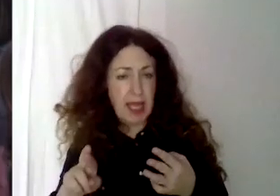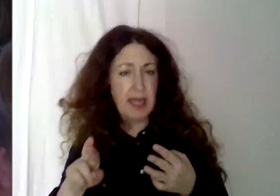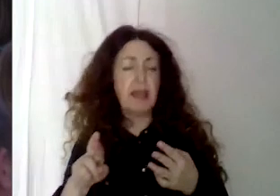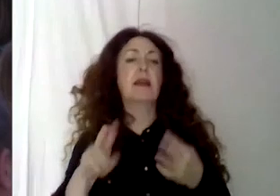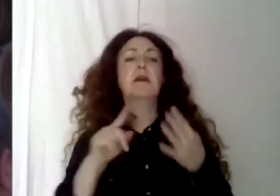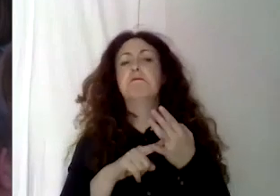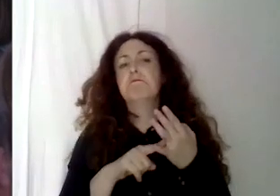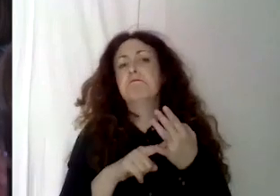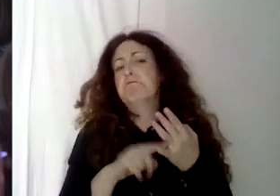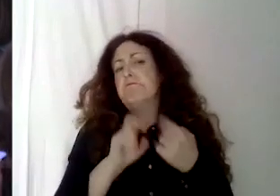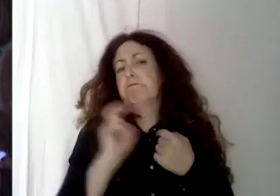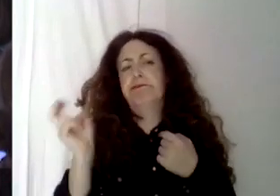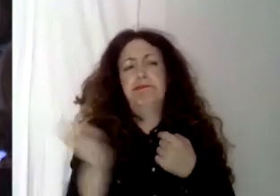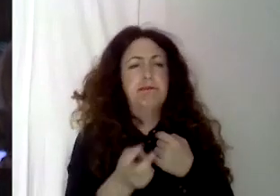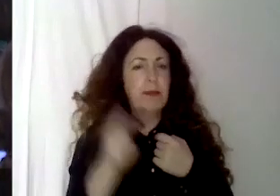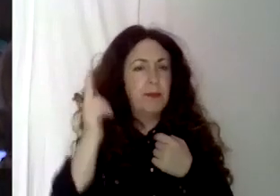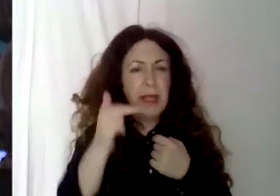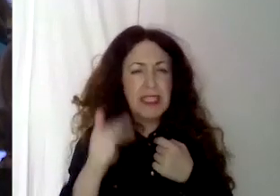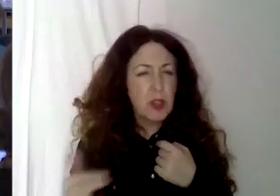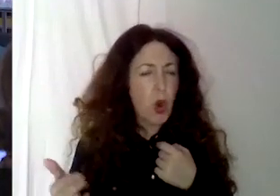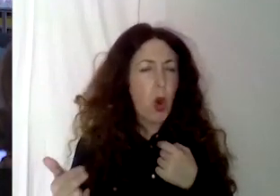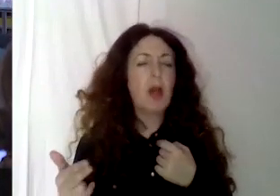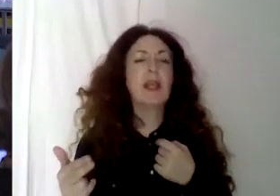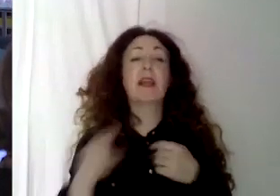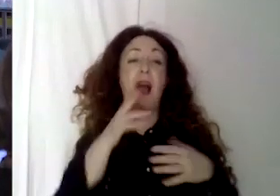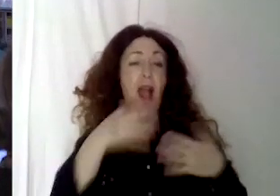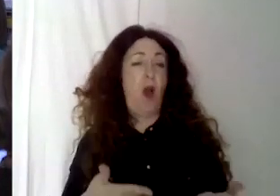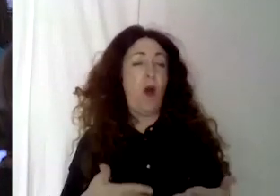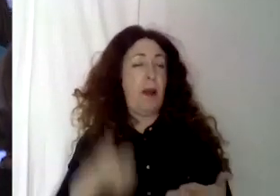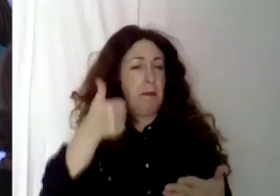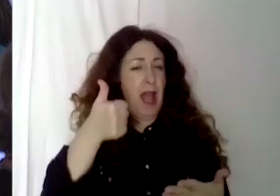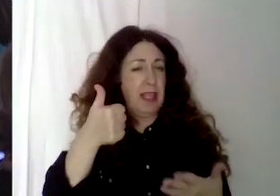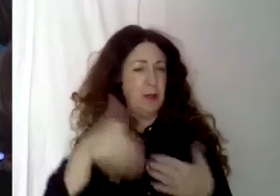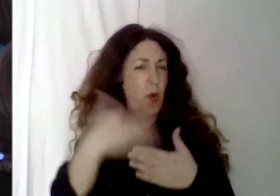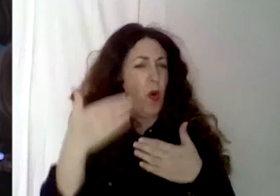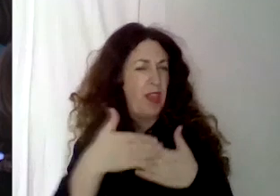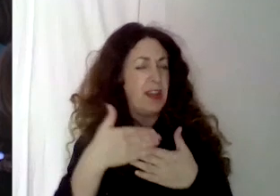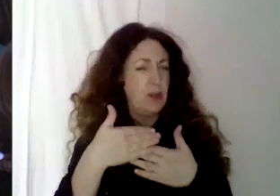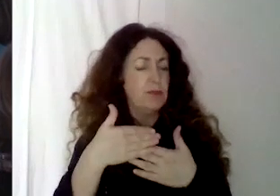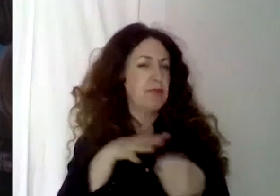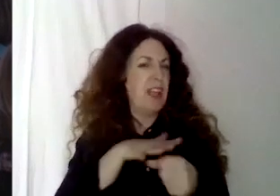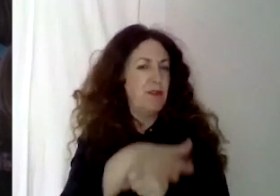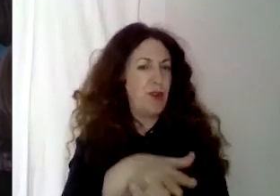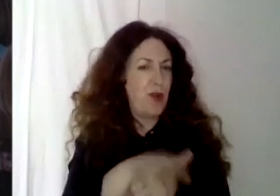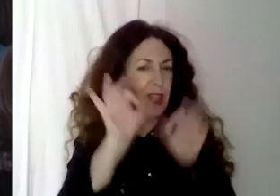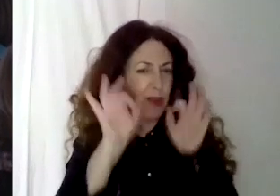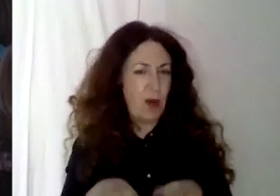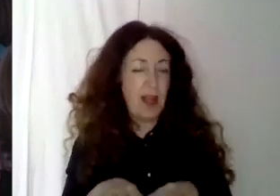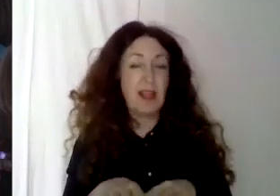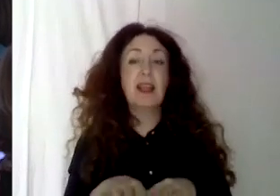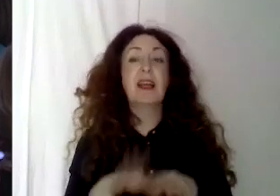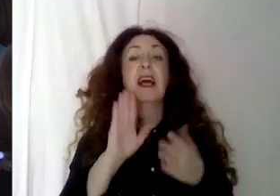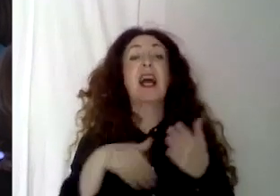o pintores mucho más, ¿verdad?, es decir, cercanos a nuestro tiempo, sino porque incluso el cine